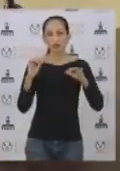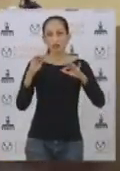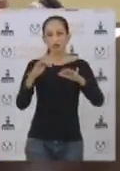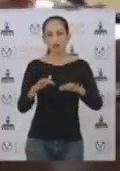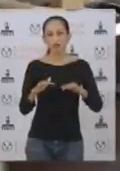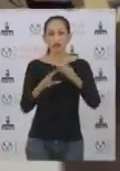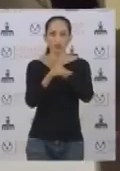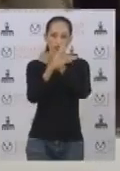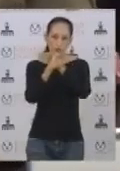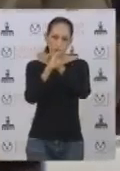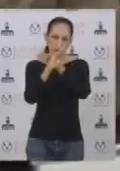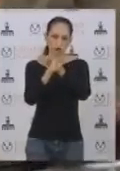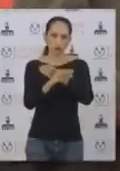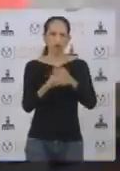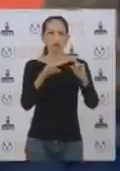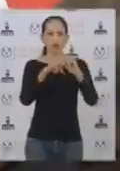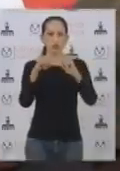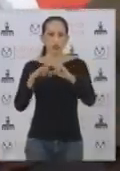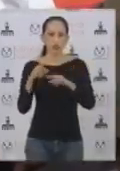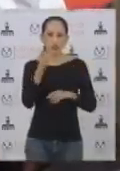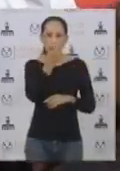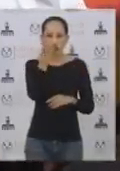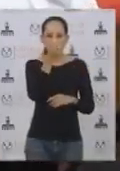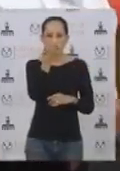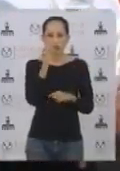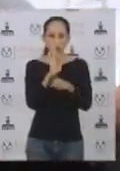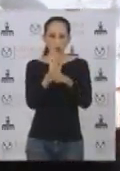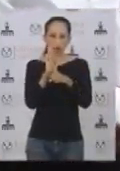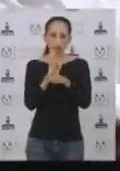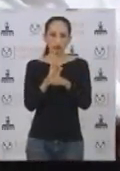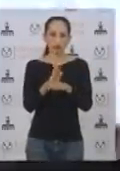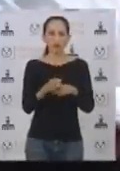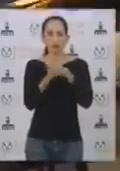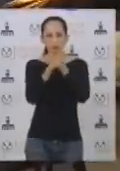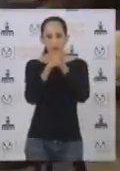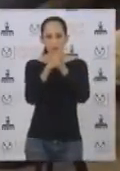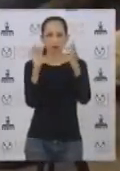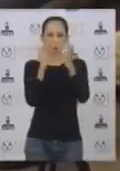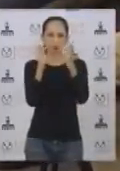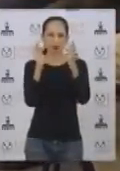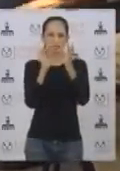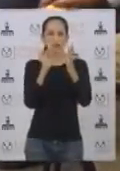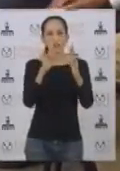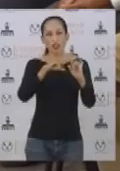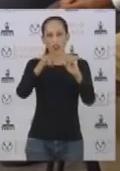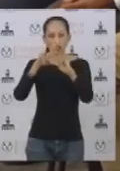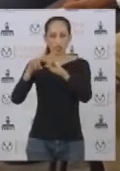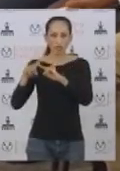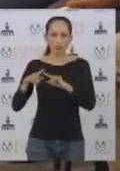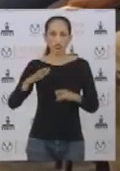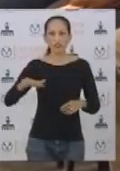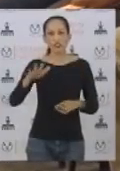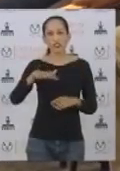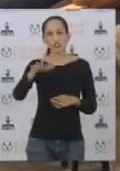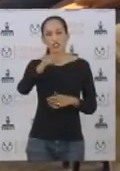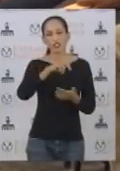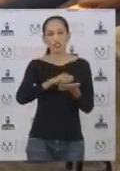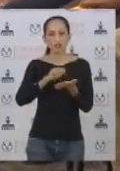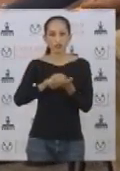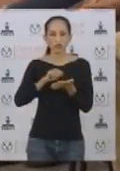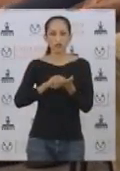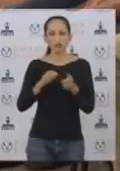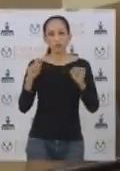presencia simultánea a través de videoconferencia de los alumnos beneficiados con este apoyo, en las diferentes zonas del estado en las que tiene presencia la UAT